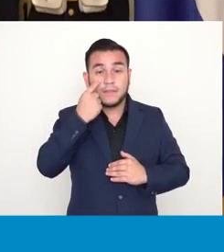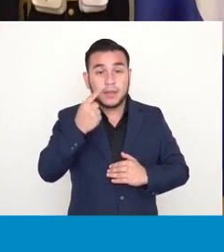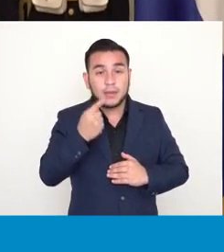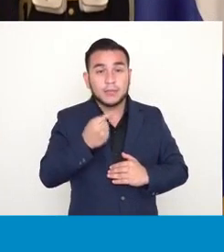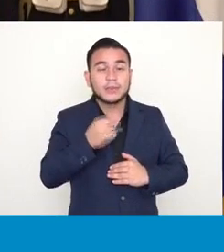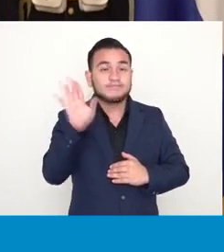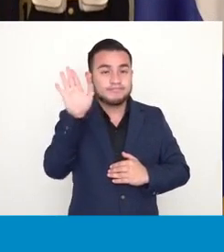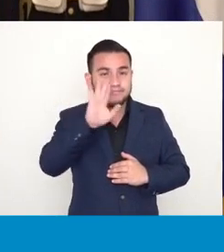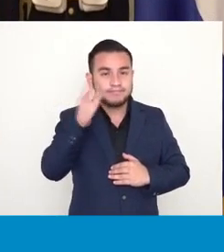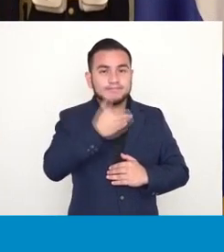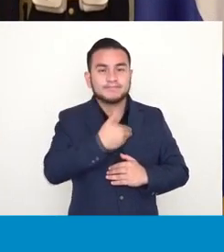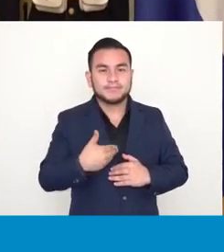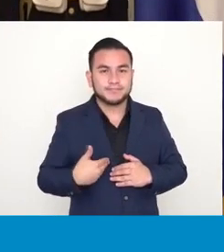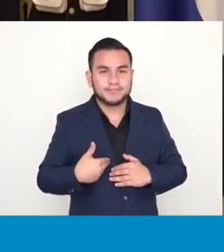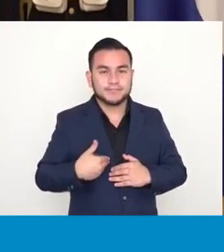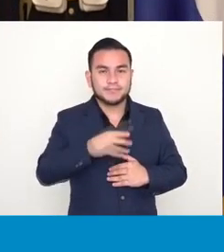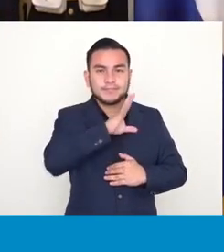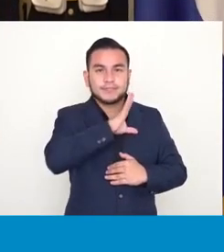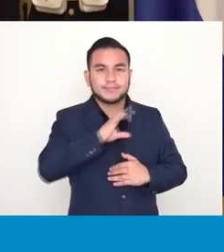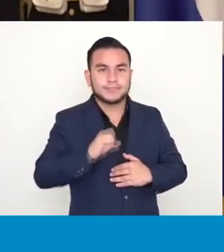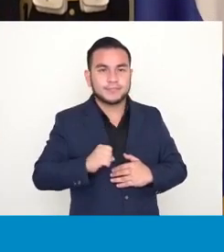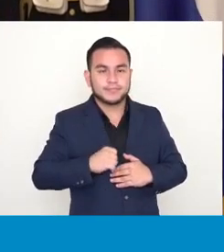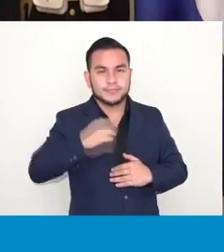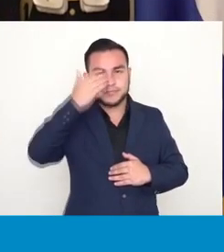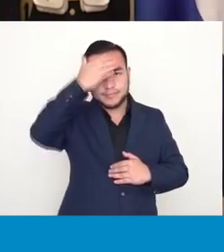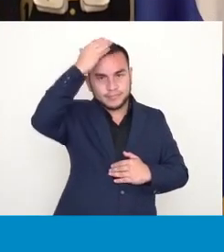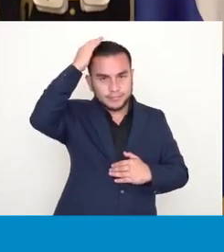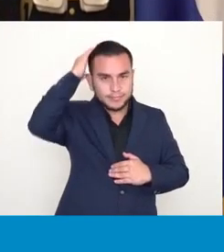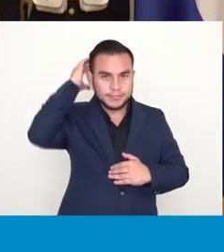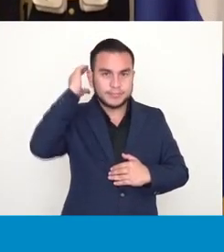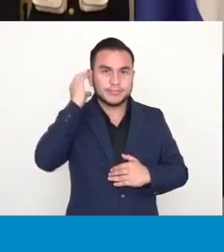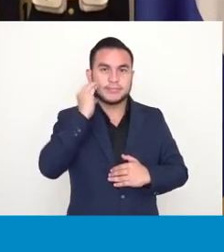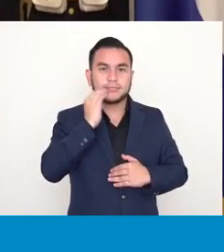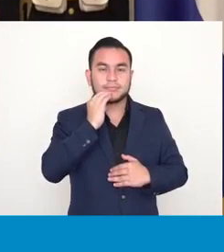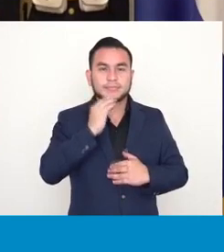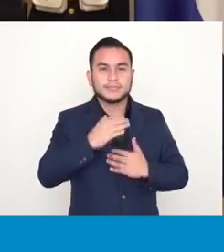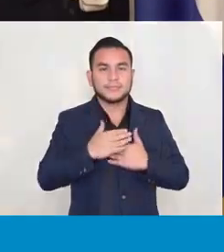y formó para laprensagrafica.com jonathan aguilar